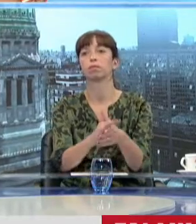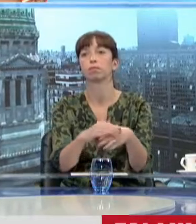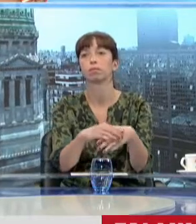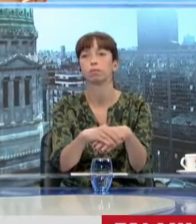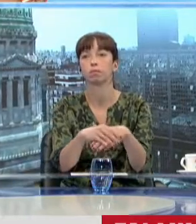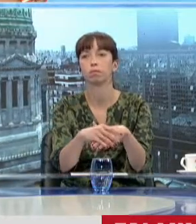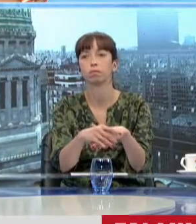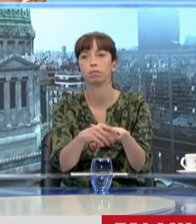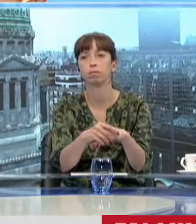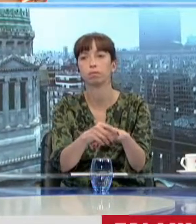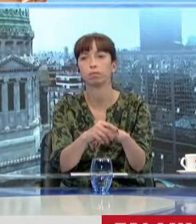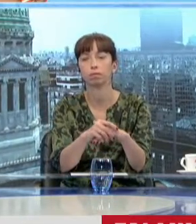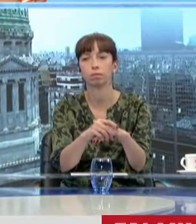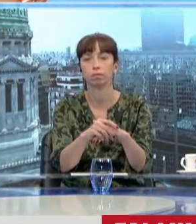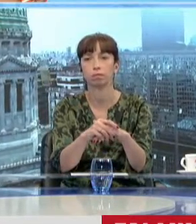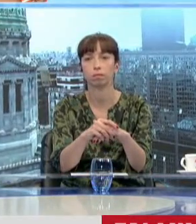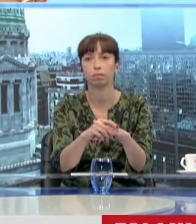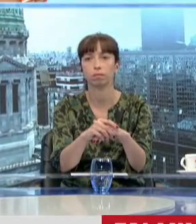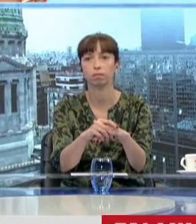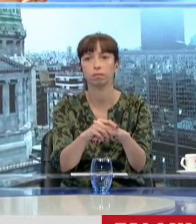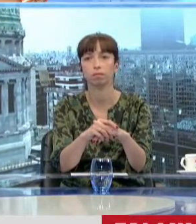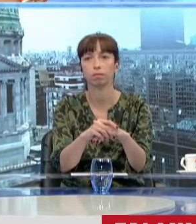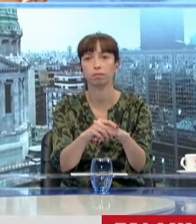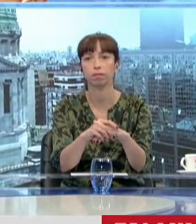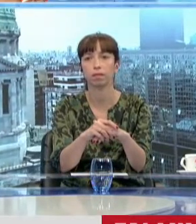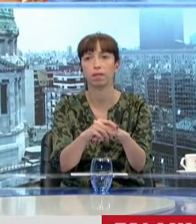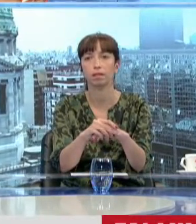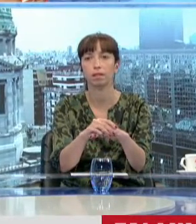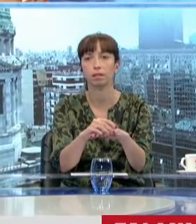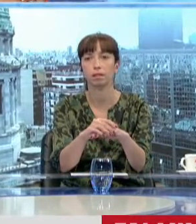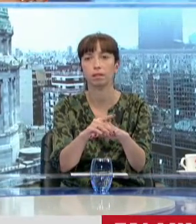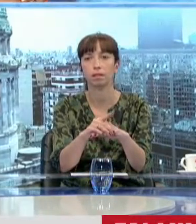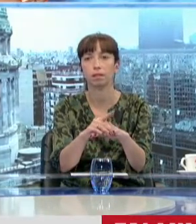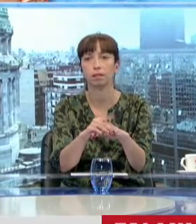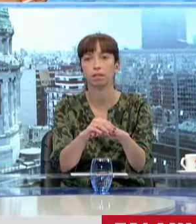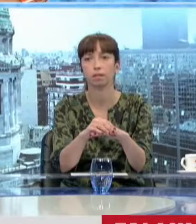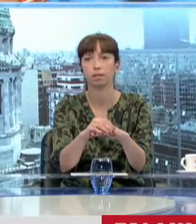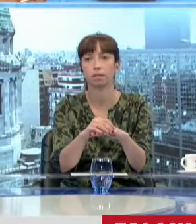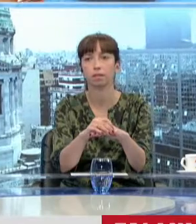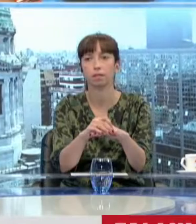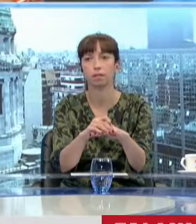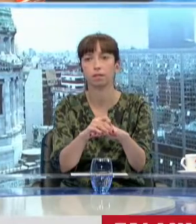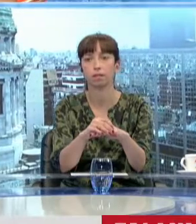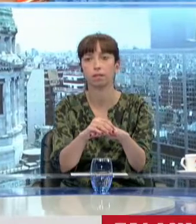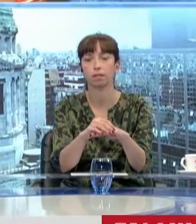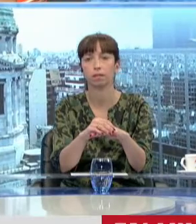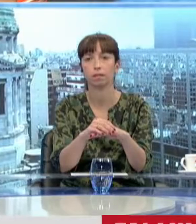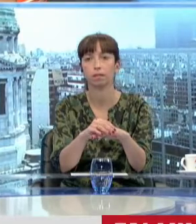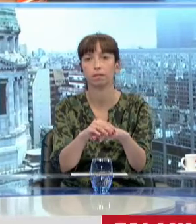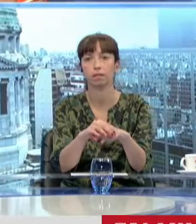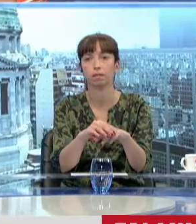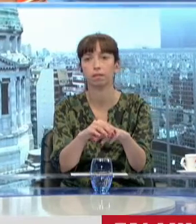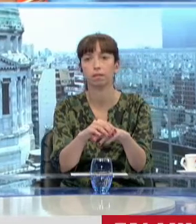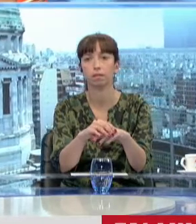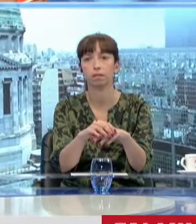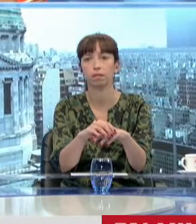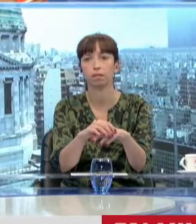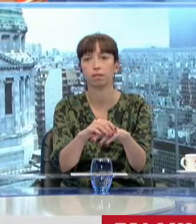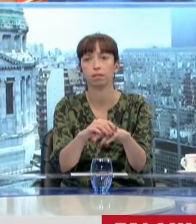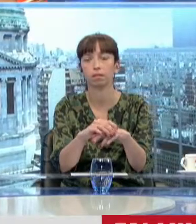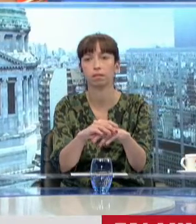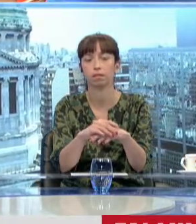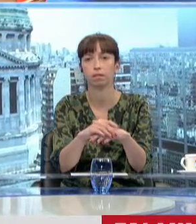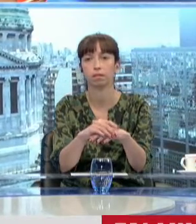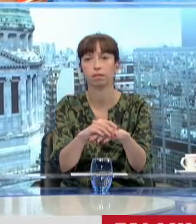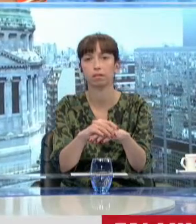que se manejan con otros criterios. Y se habla de una inflación del